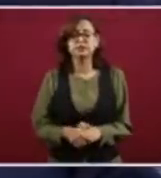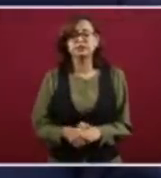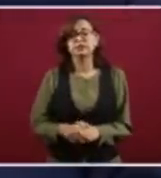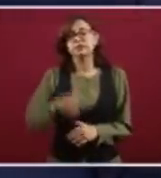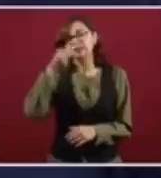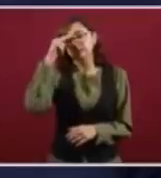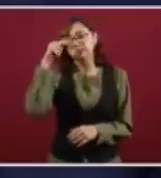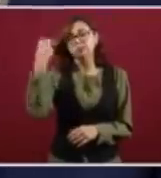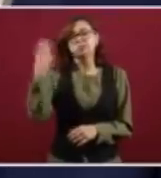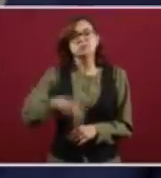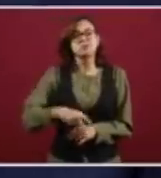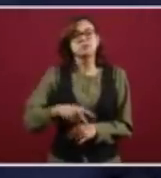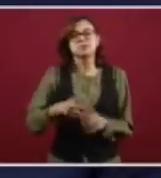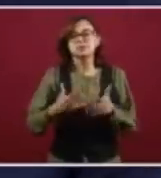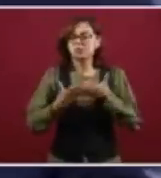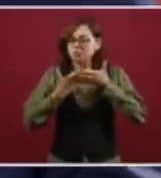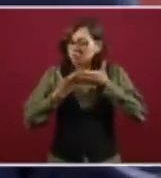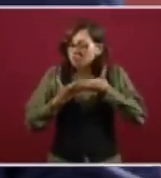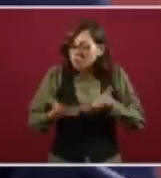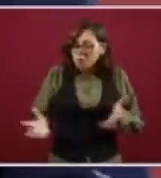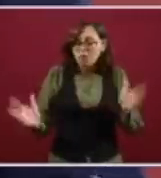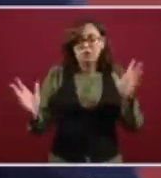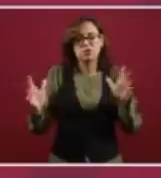México es un pueblo abierto